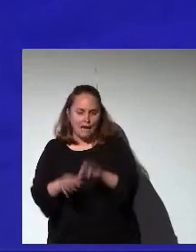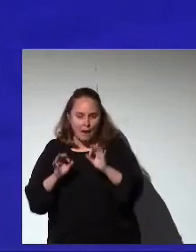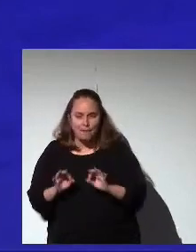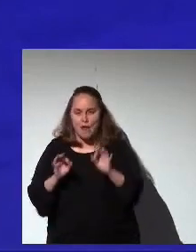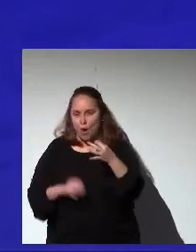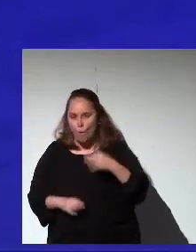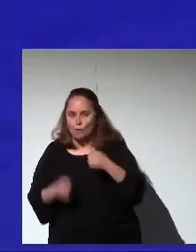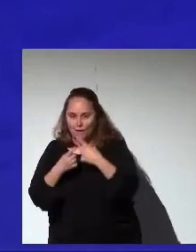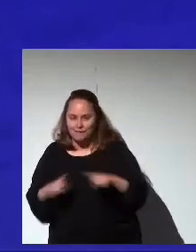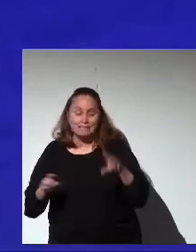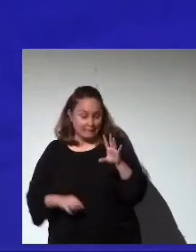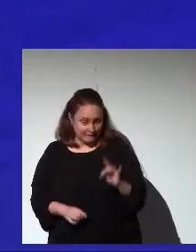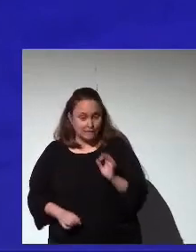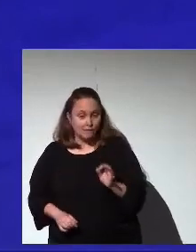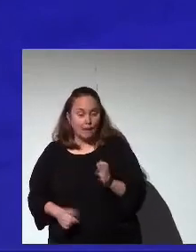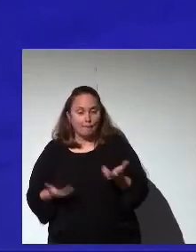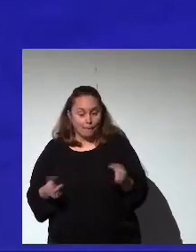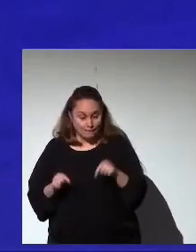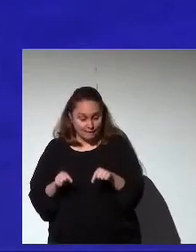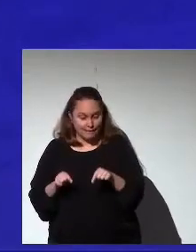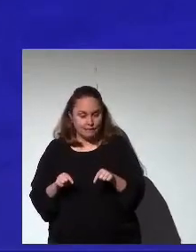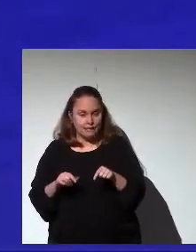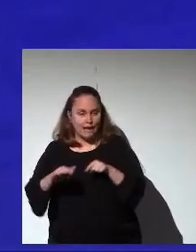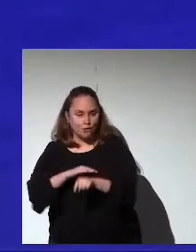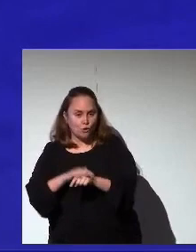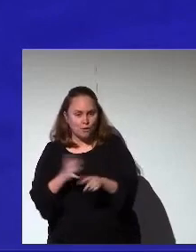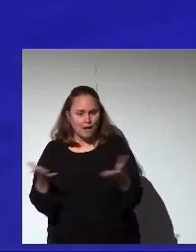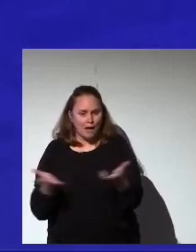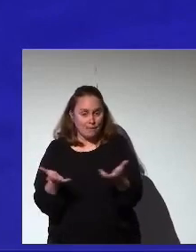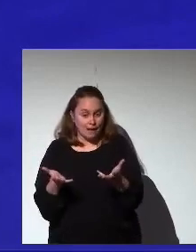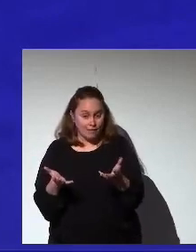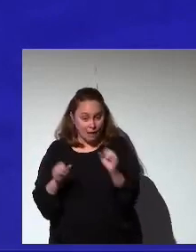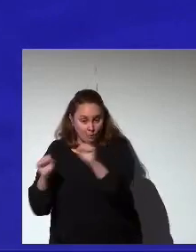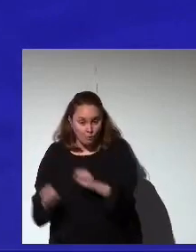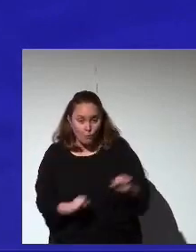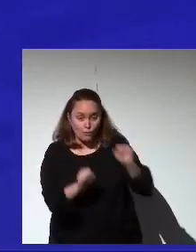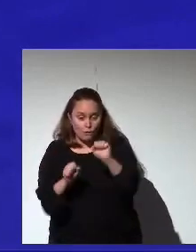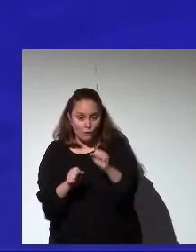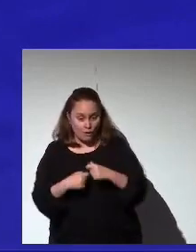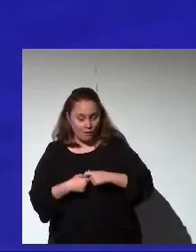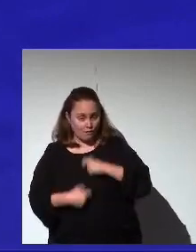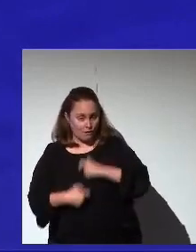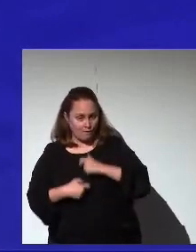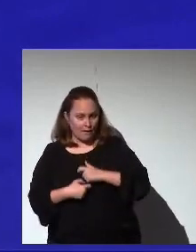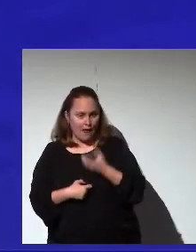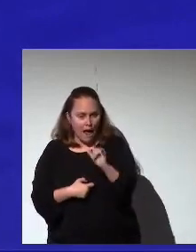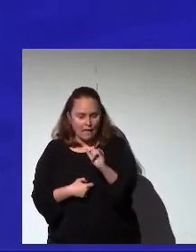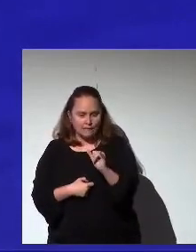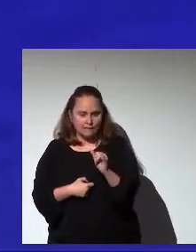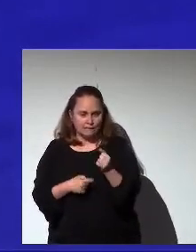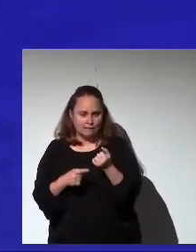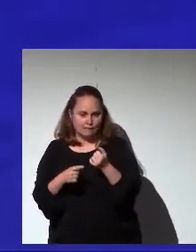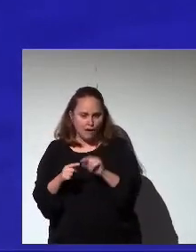es que hay una serie de intervinientes que son necesarios, que es impensable que puedan